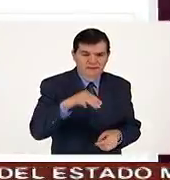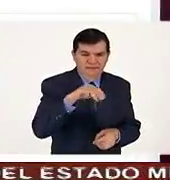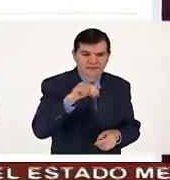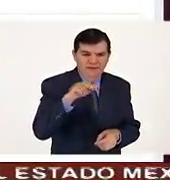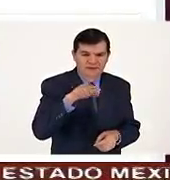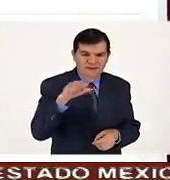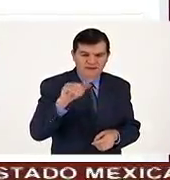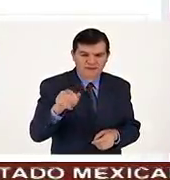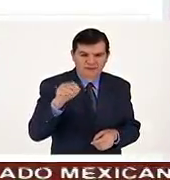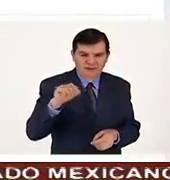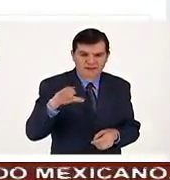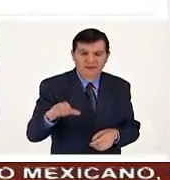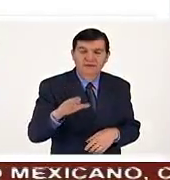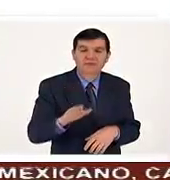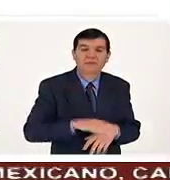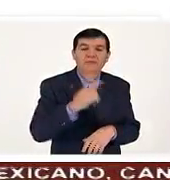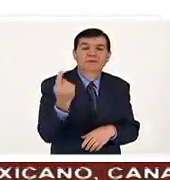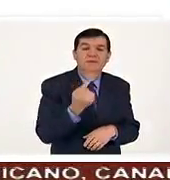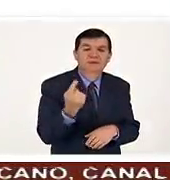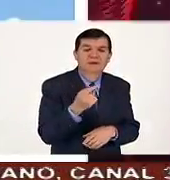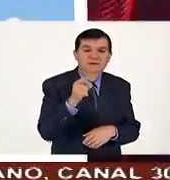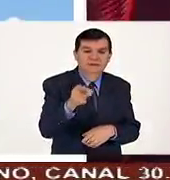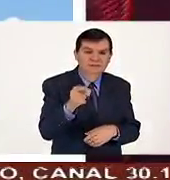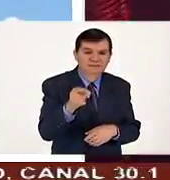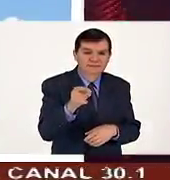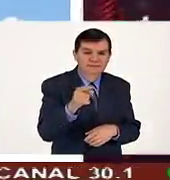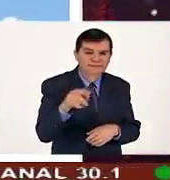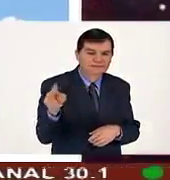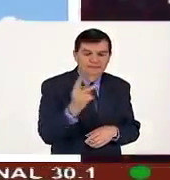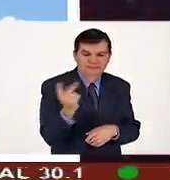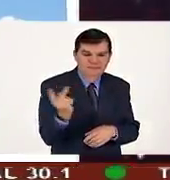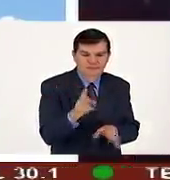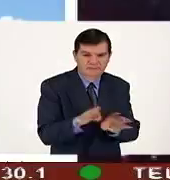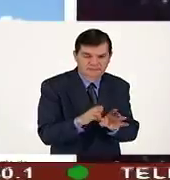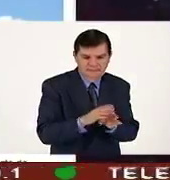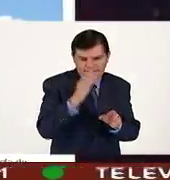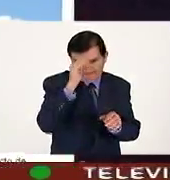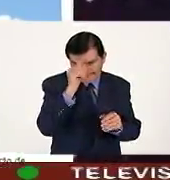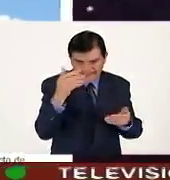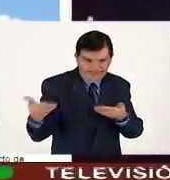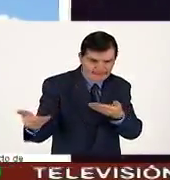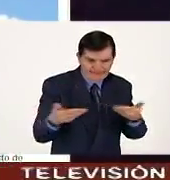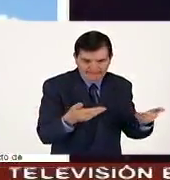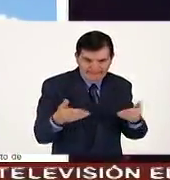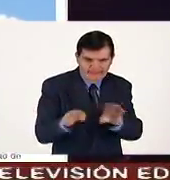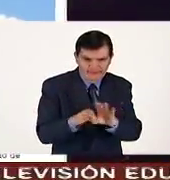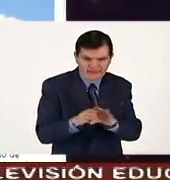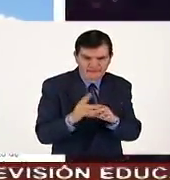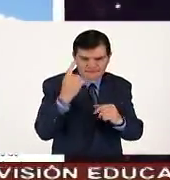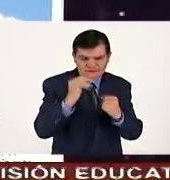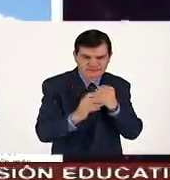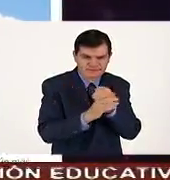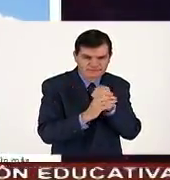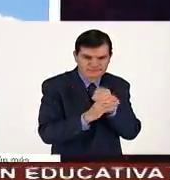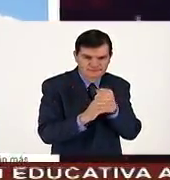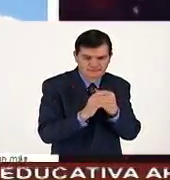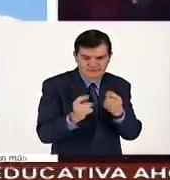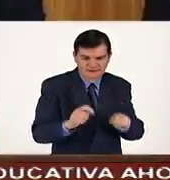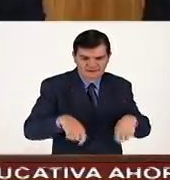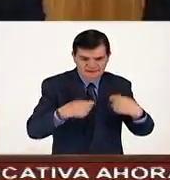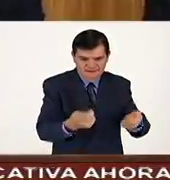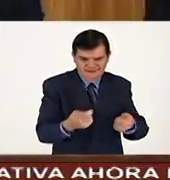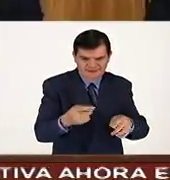Macri. ¿Por qué? Pues porque estaban ellos tratando de acordar cómo debe ser la ceremonia del